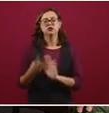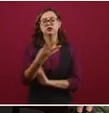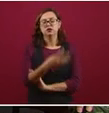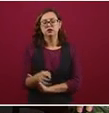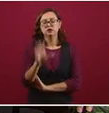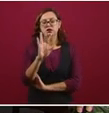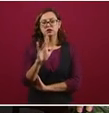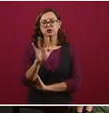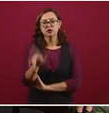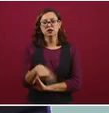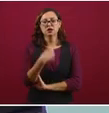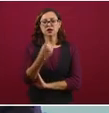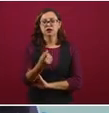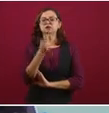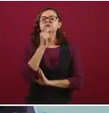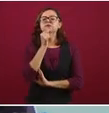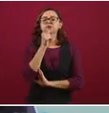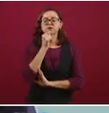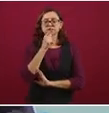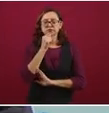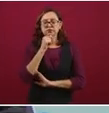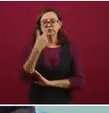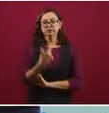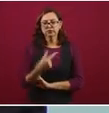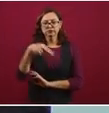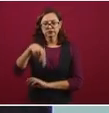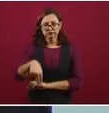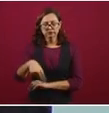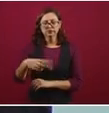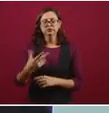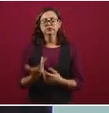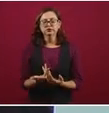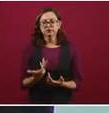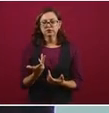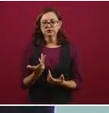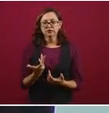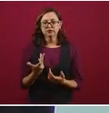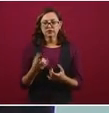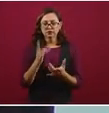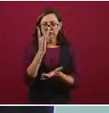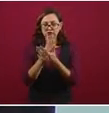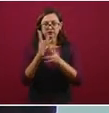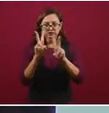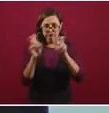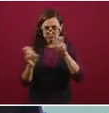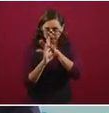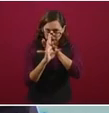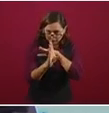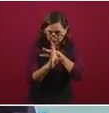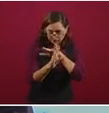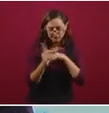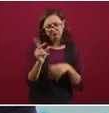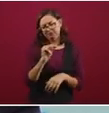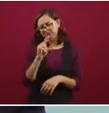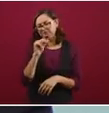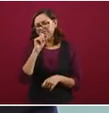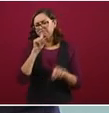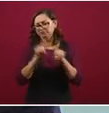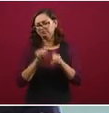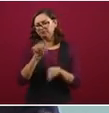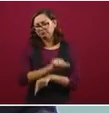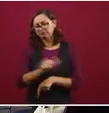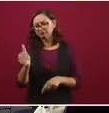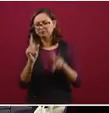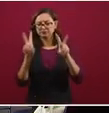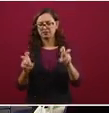25.451 elementos de la Guardia Nacional, no solo en funciones de migración, tienen otras funciones de seguridad,